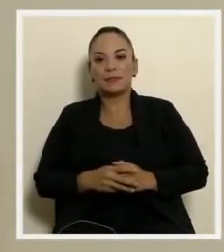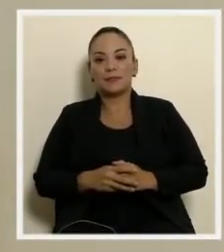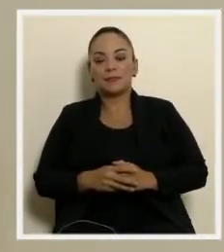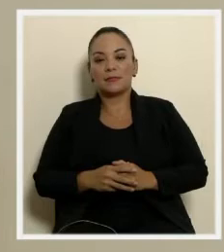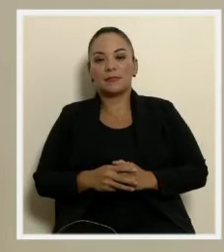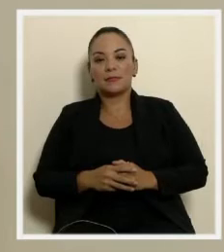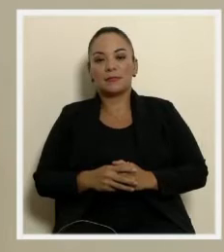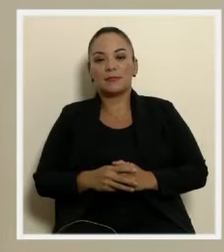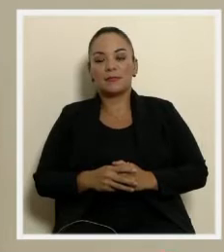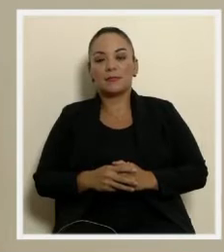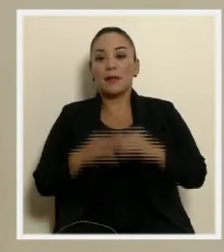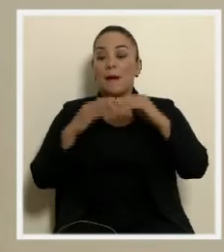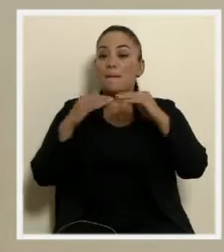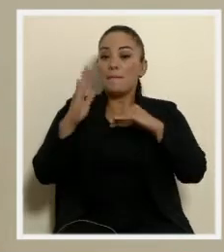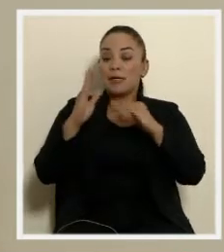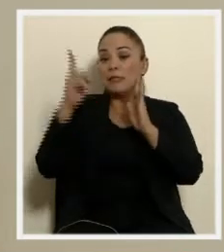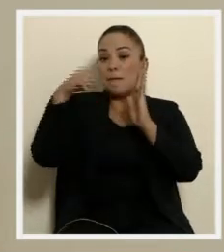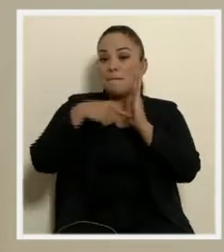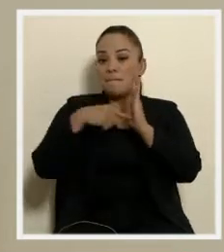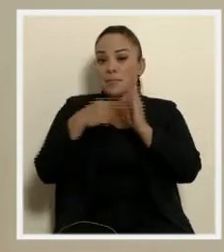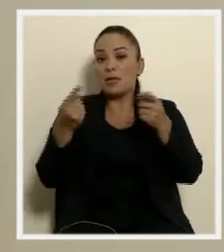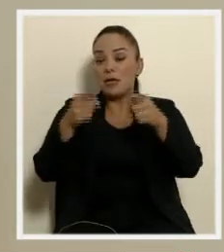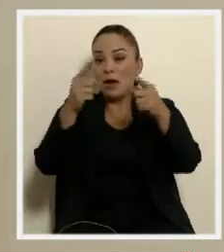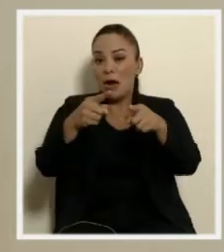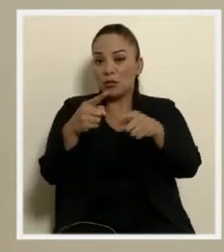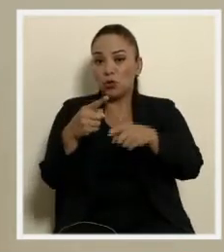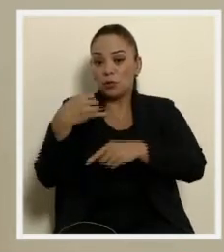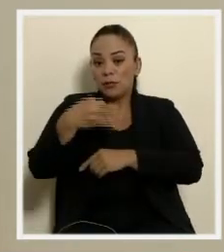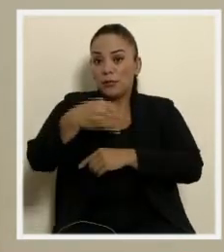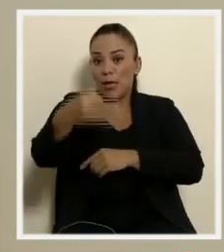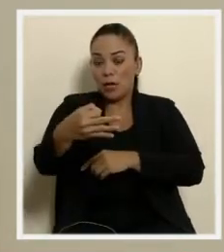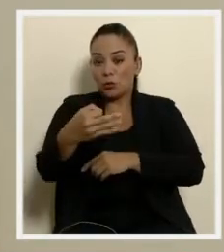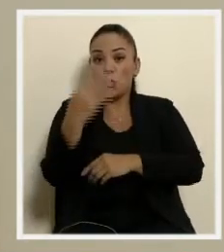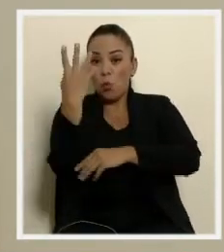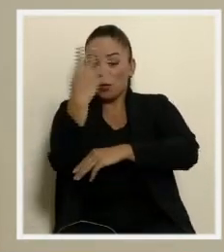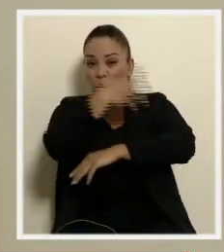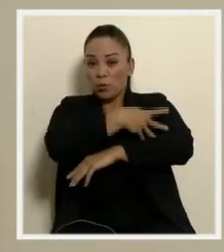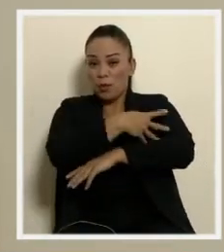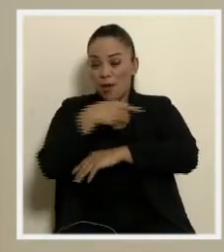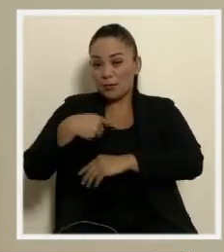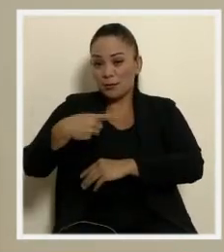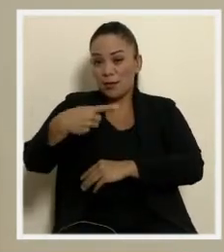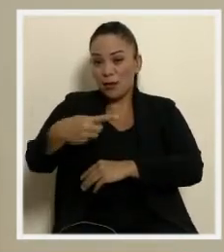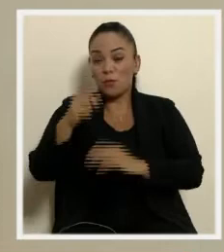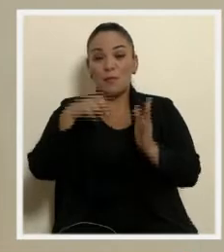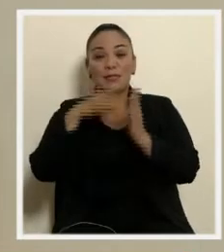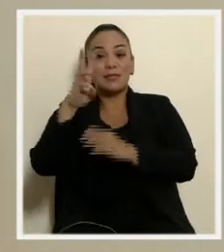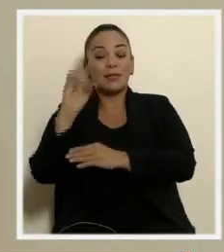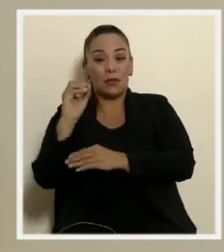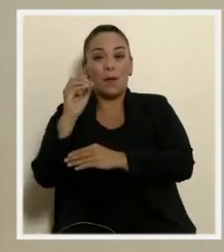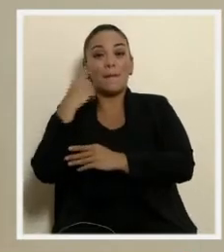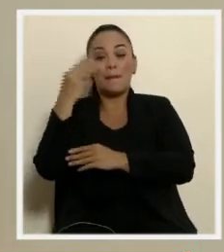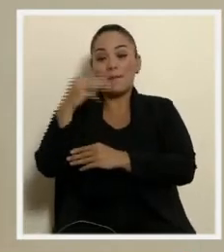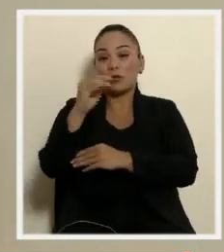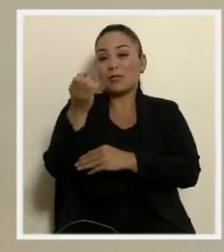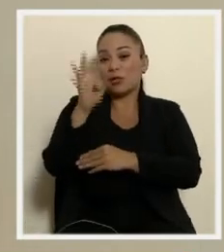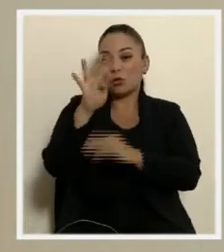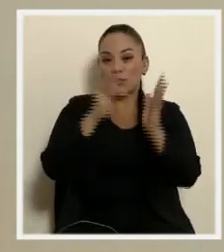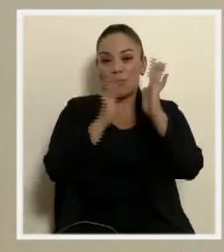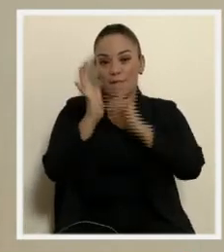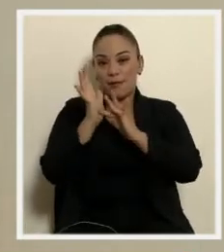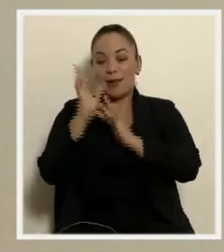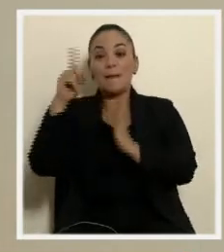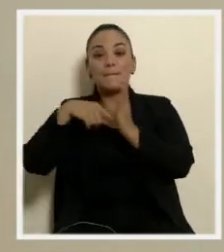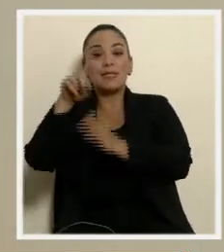Registró más de 1.000 casos diarios por 4 días consecutivos, 1.069 casos para el día miércoles 14 de